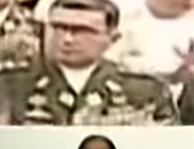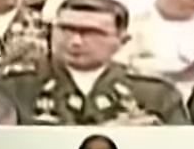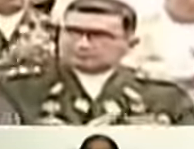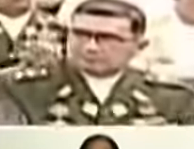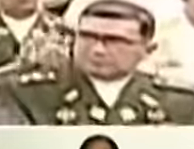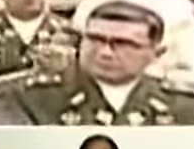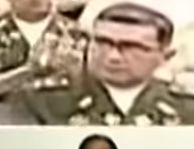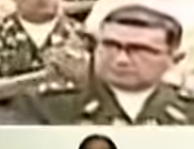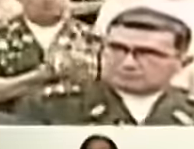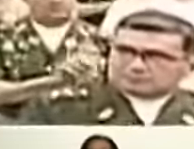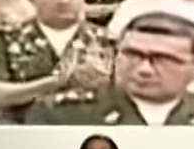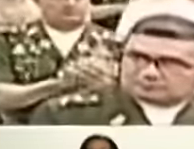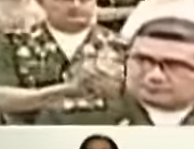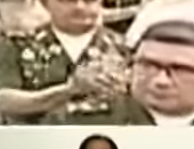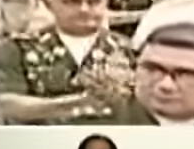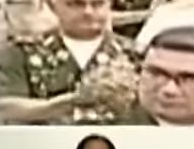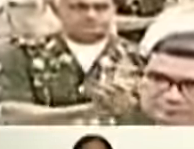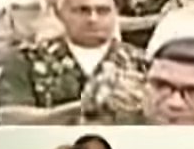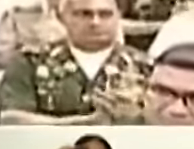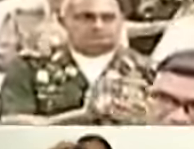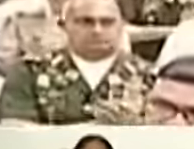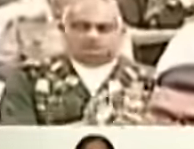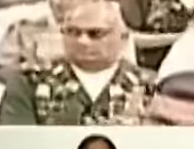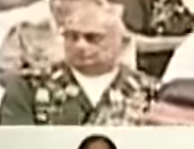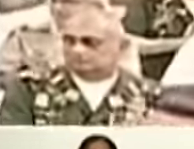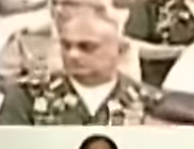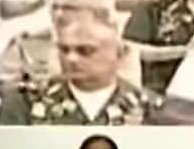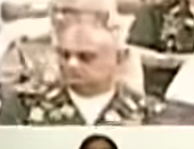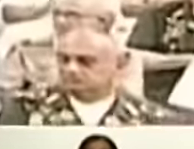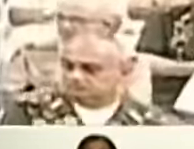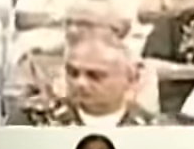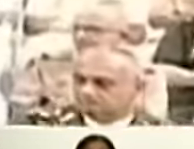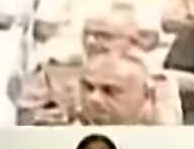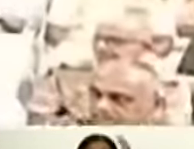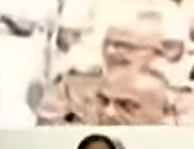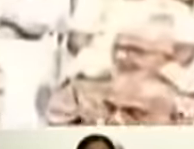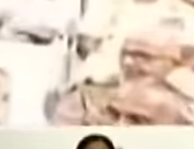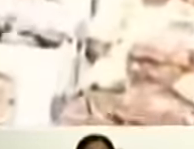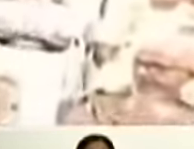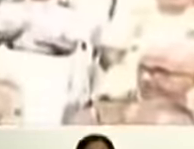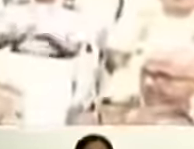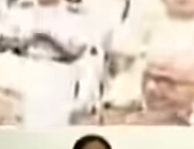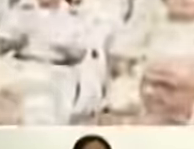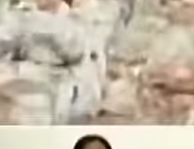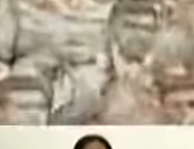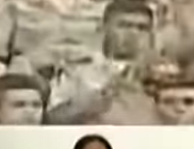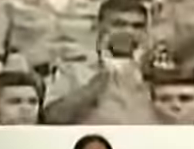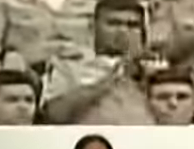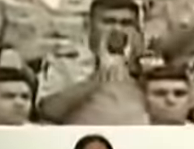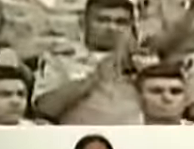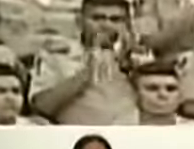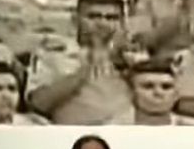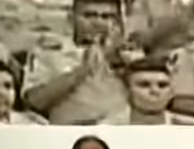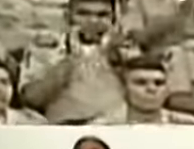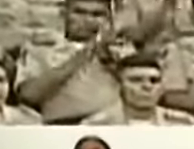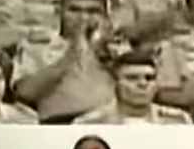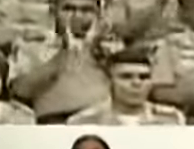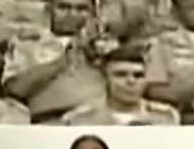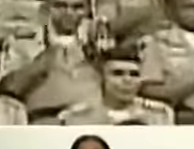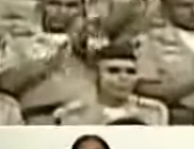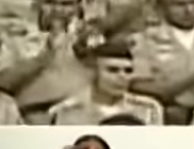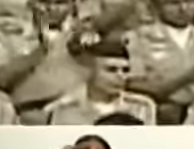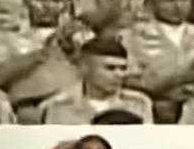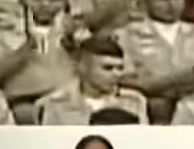presentes generales y almirantes que tendrán las riendas militares de nuestra